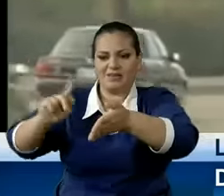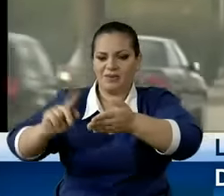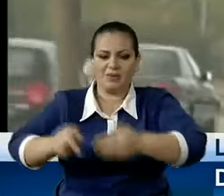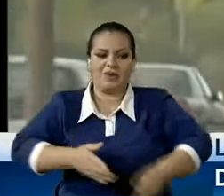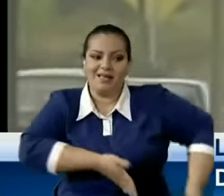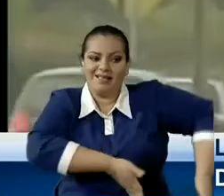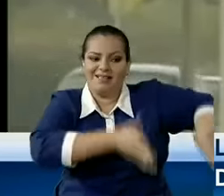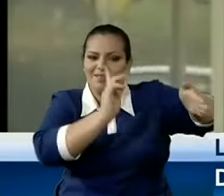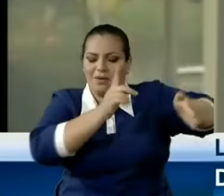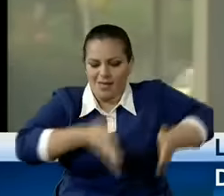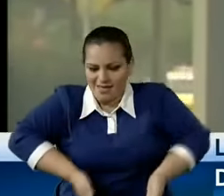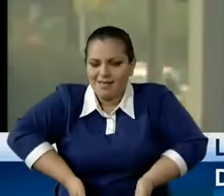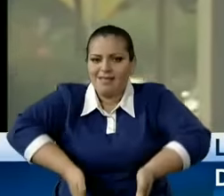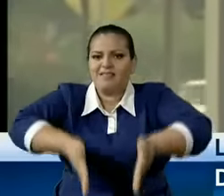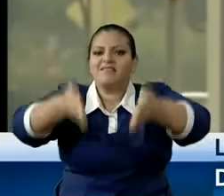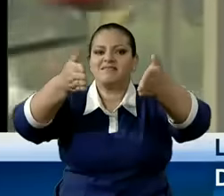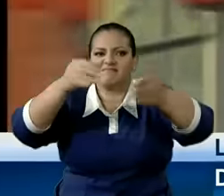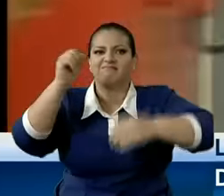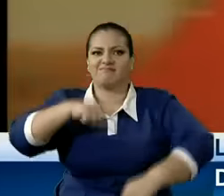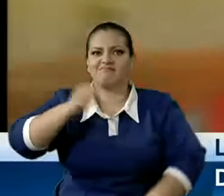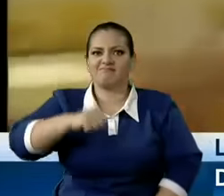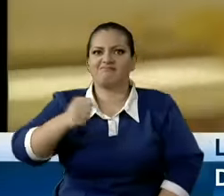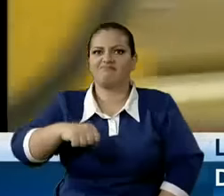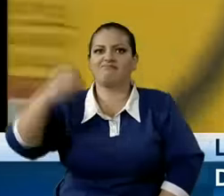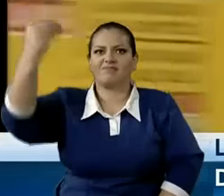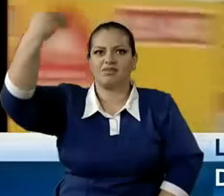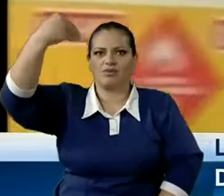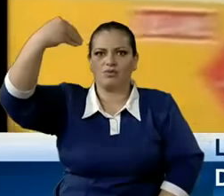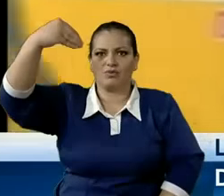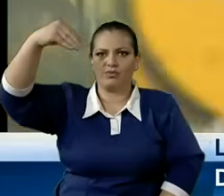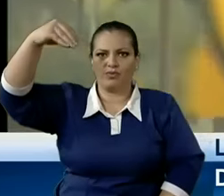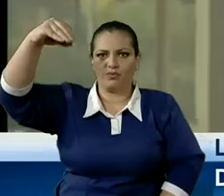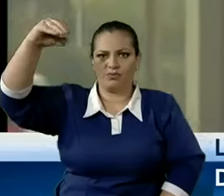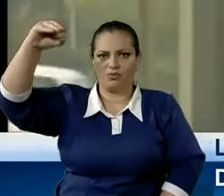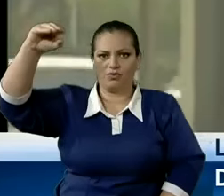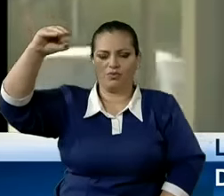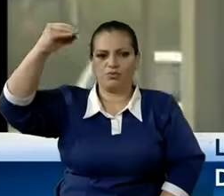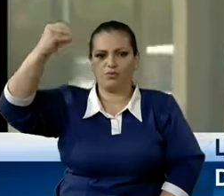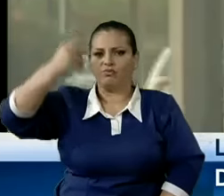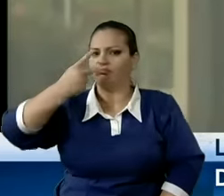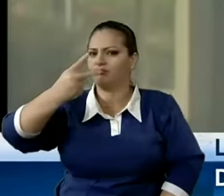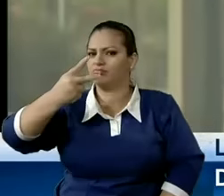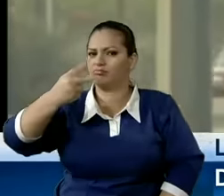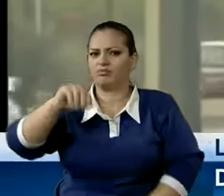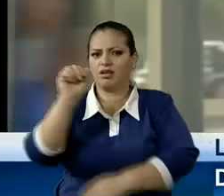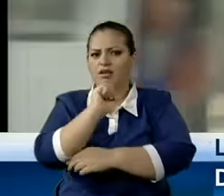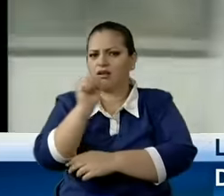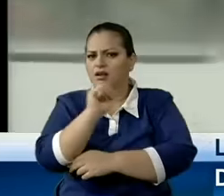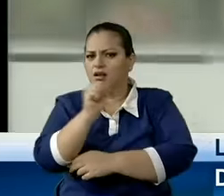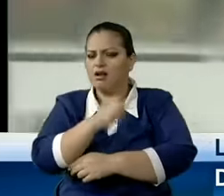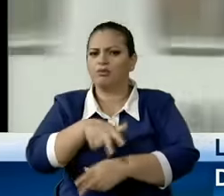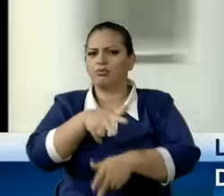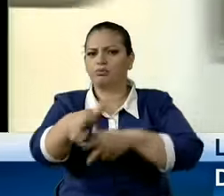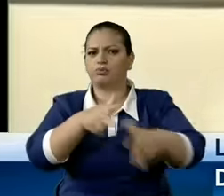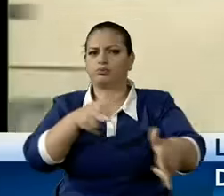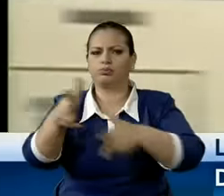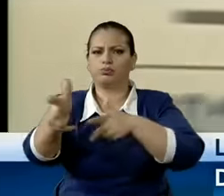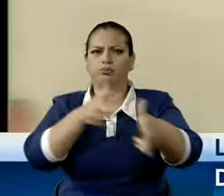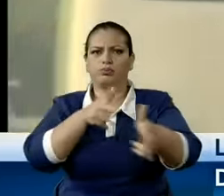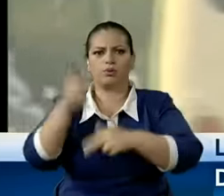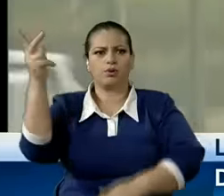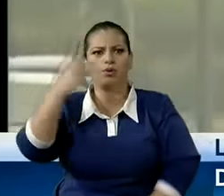cámara capta los vehículos que circulan solamente por el carril central. Ahora, los nuevos radares sí van a captar el exceso de velocidad del